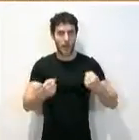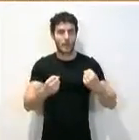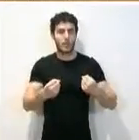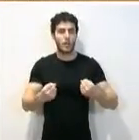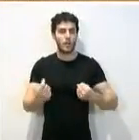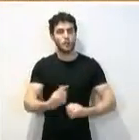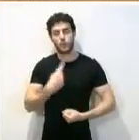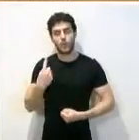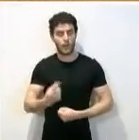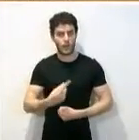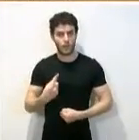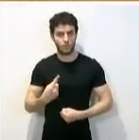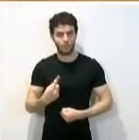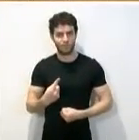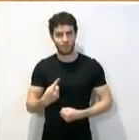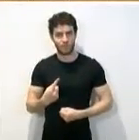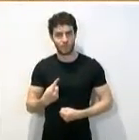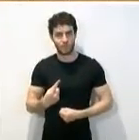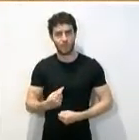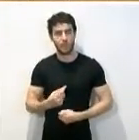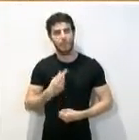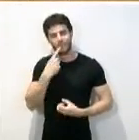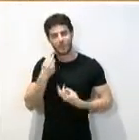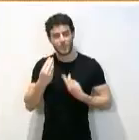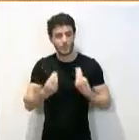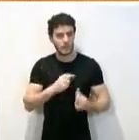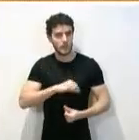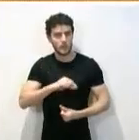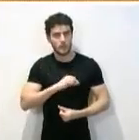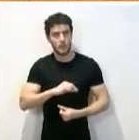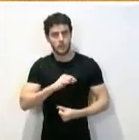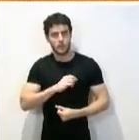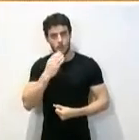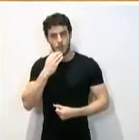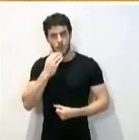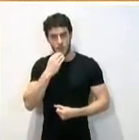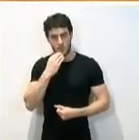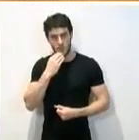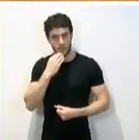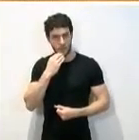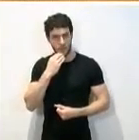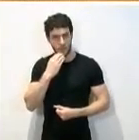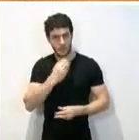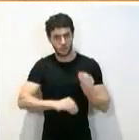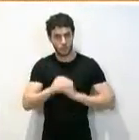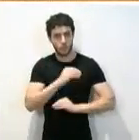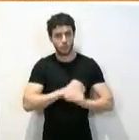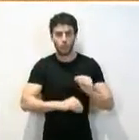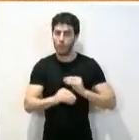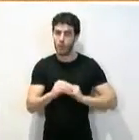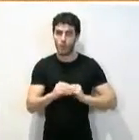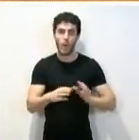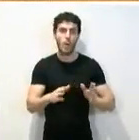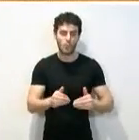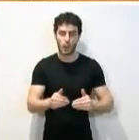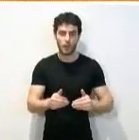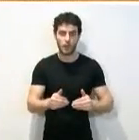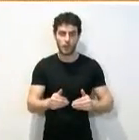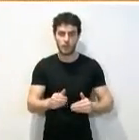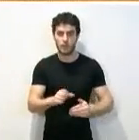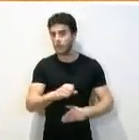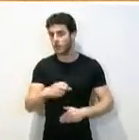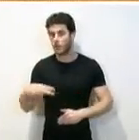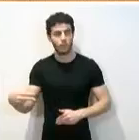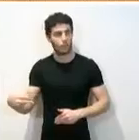soledad, determinadas sensaciones que, de no ser abordadas desde el minuto cero con profesionales, abocarán